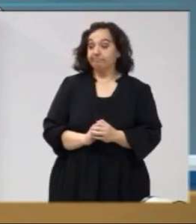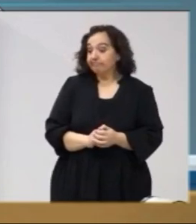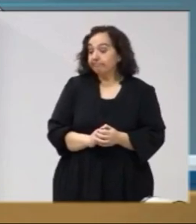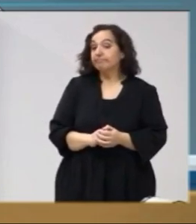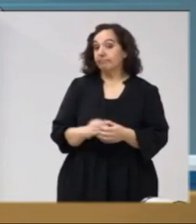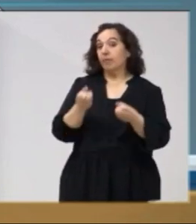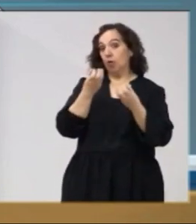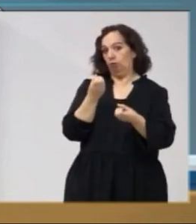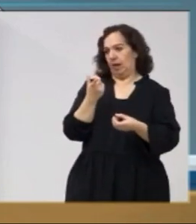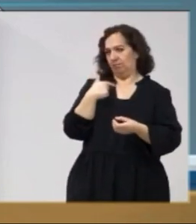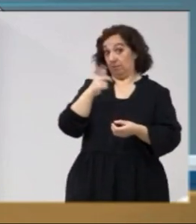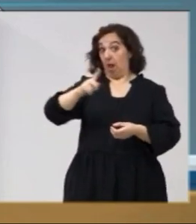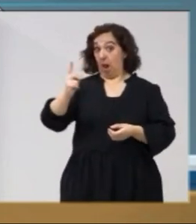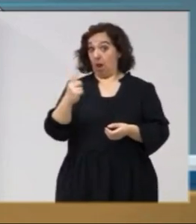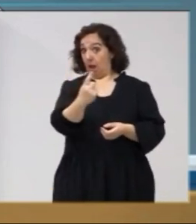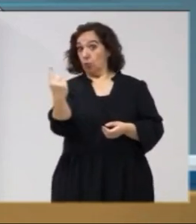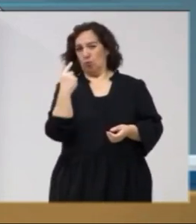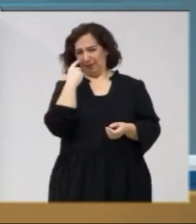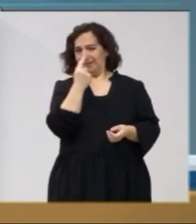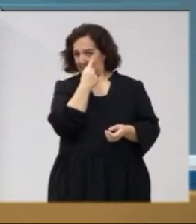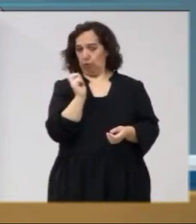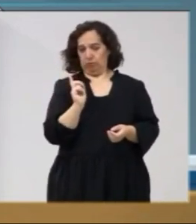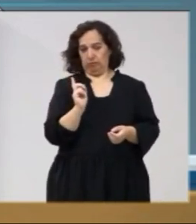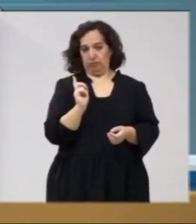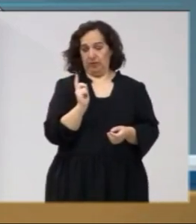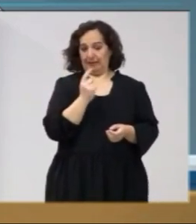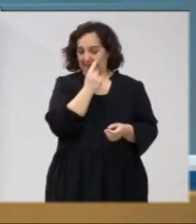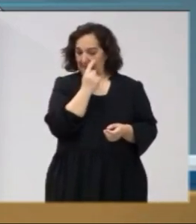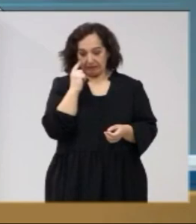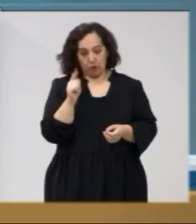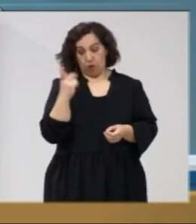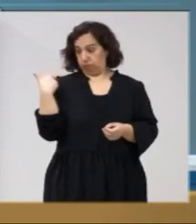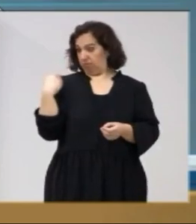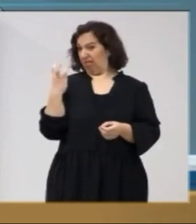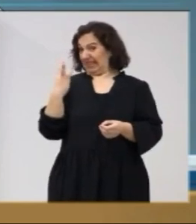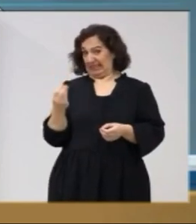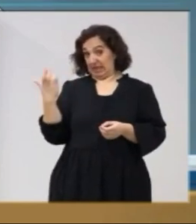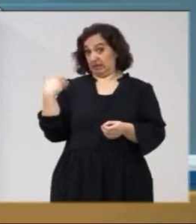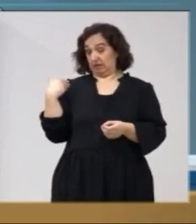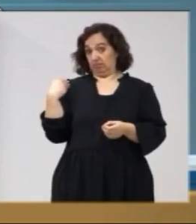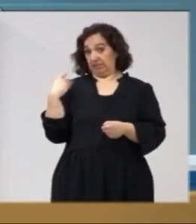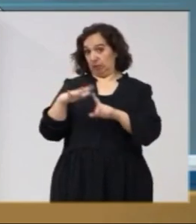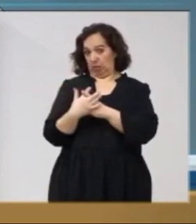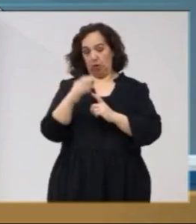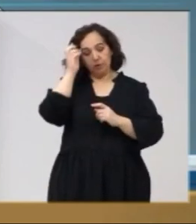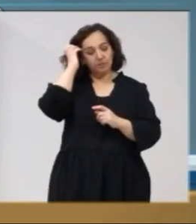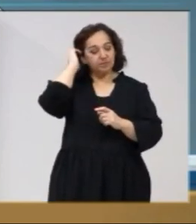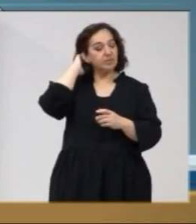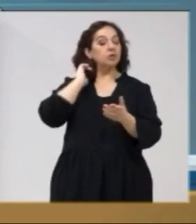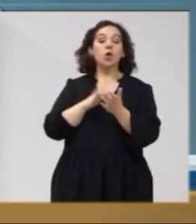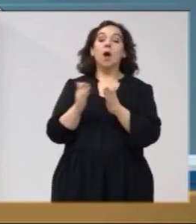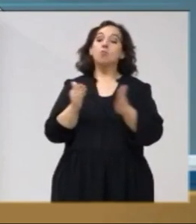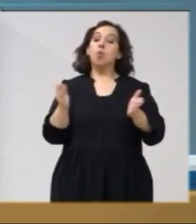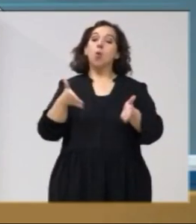contar, y alguno fue testigo, de un hecho que ocurrió hace 3 días, en la inauguración